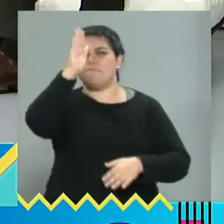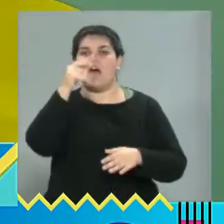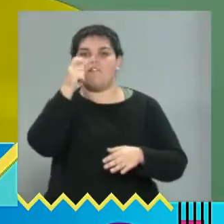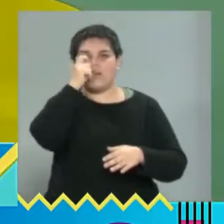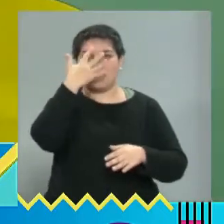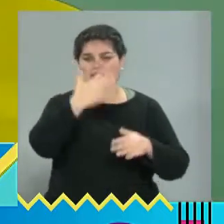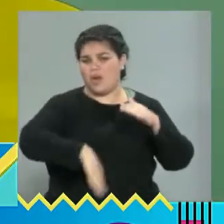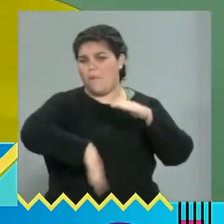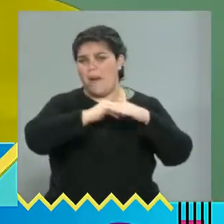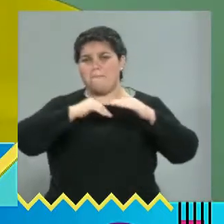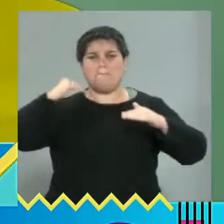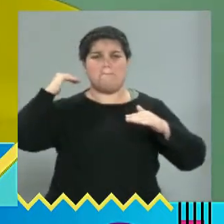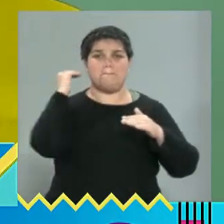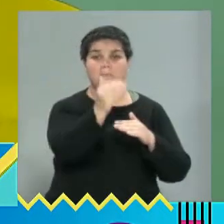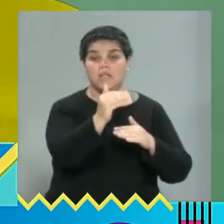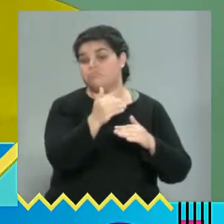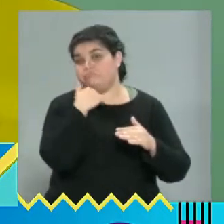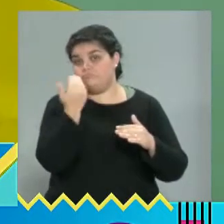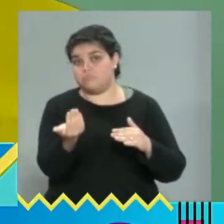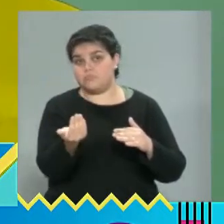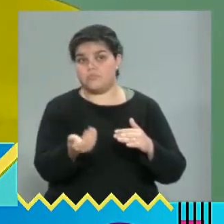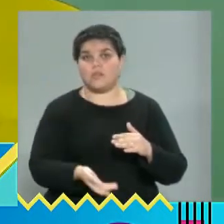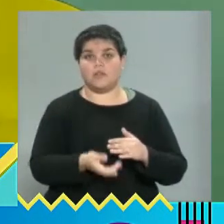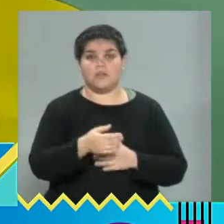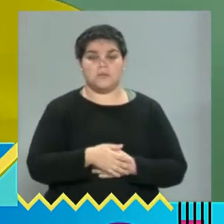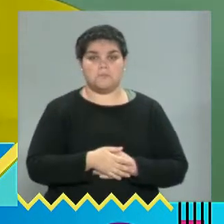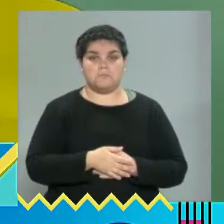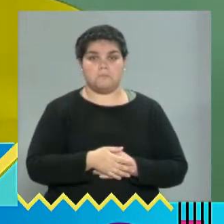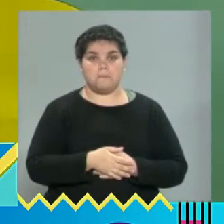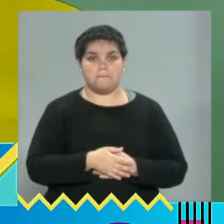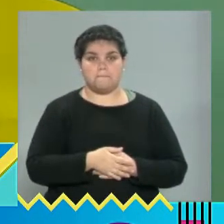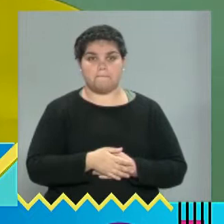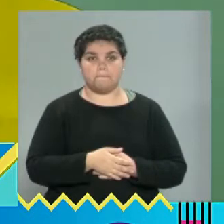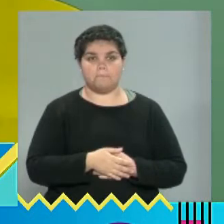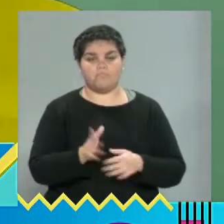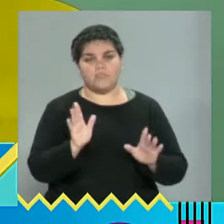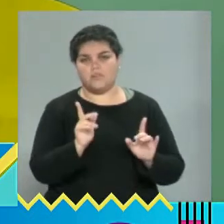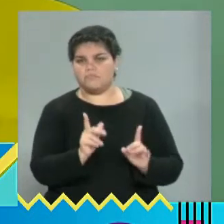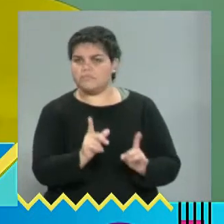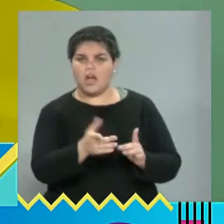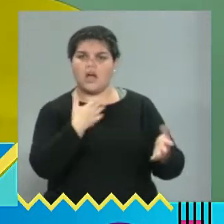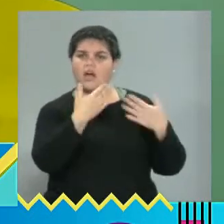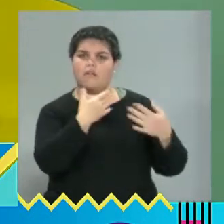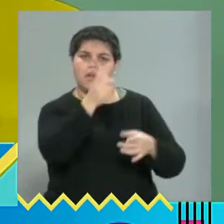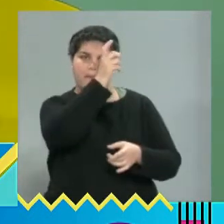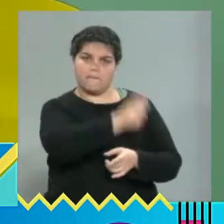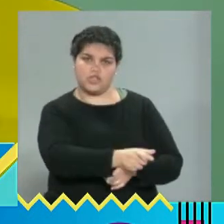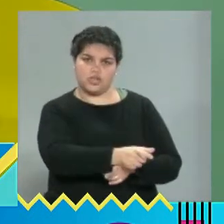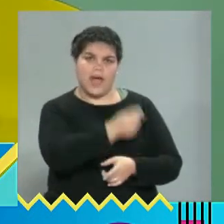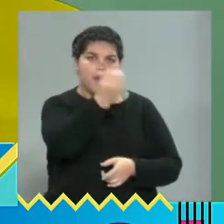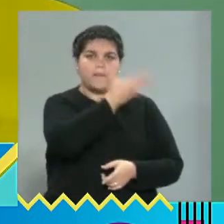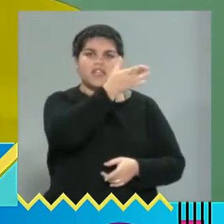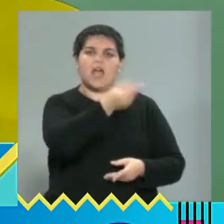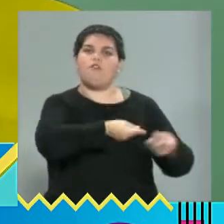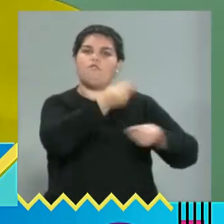25. El que no salió antes, creo que hablaba con un especialista en finanzas también,